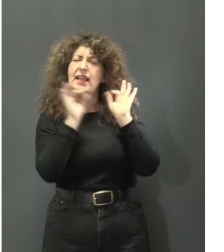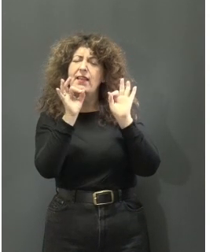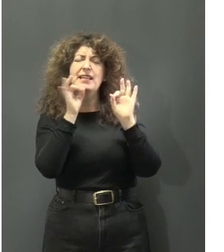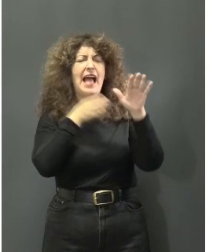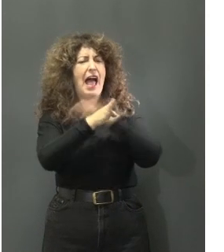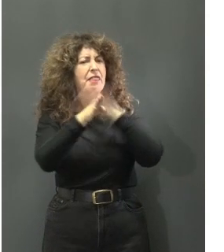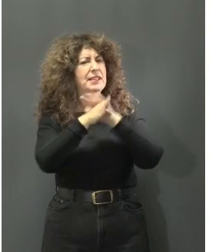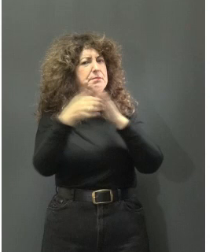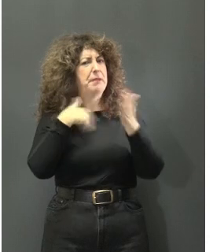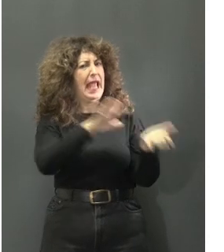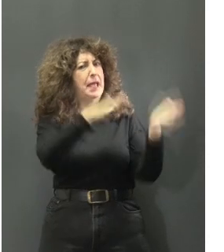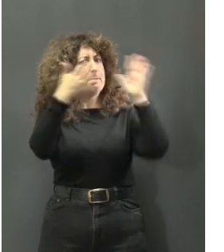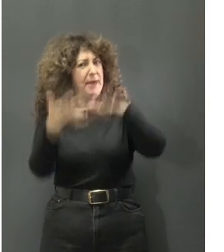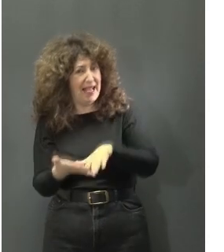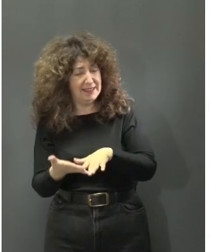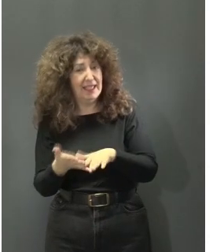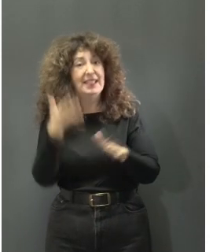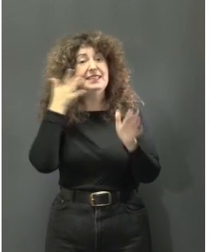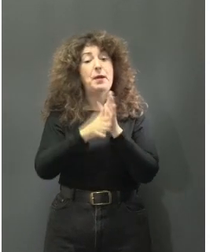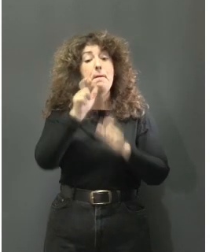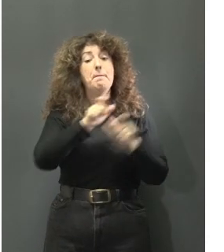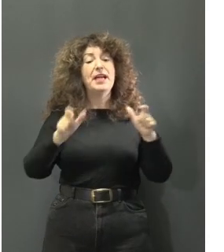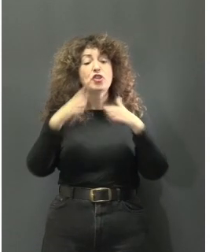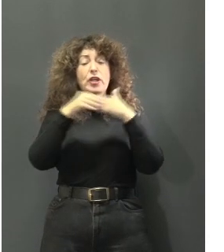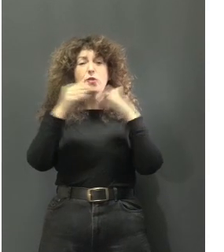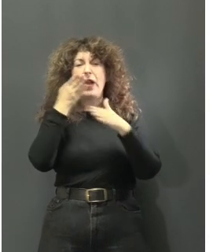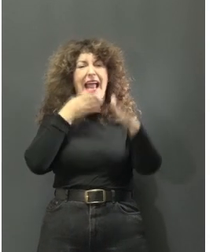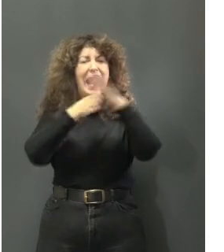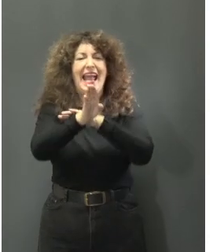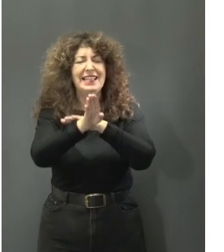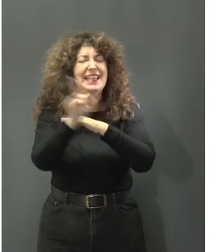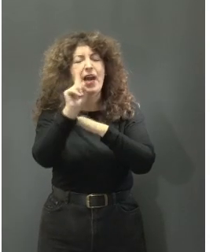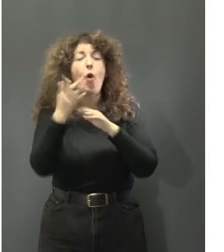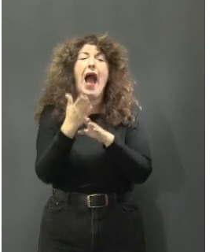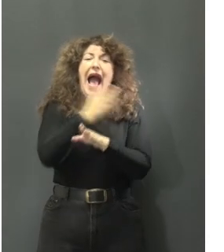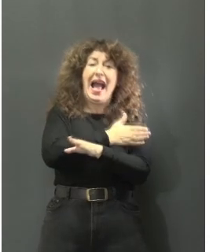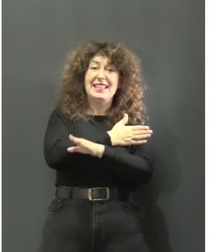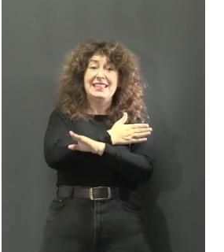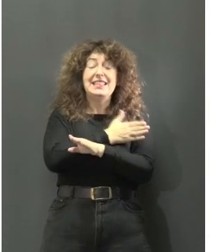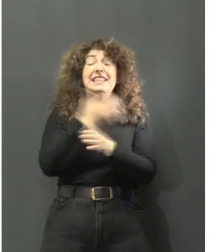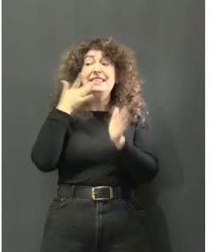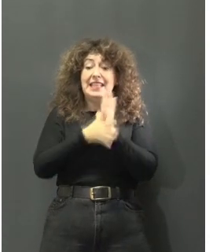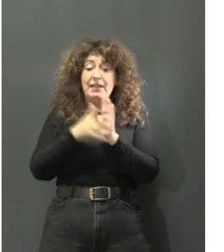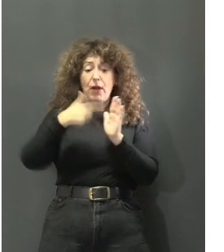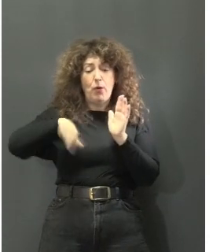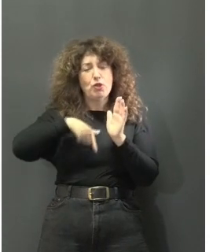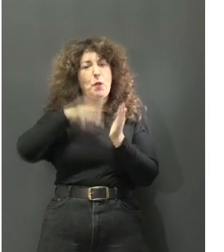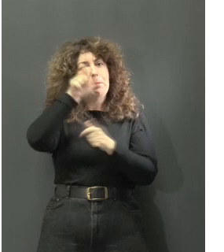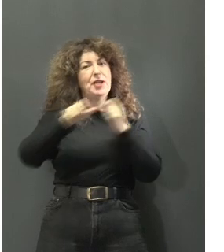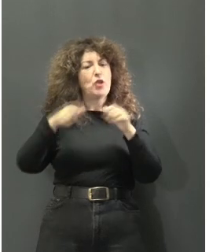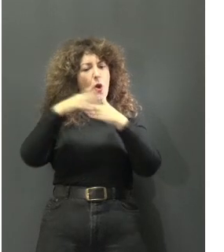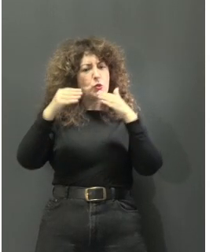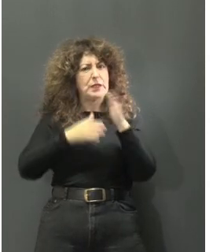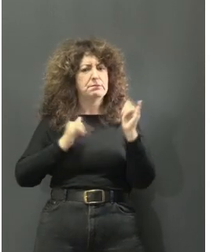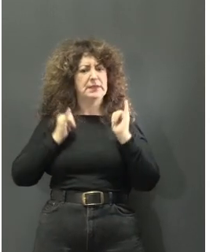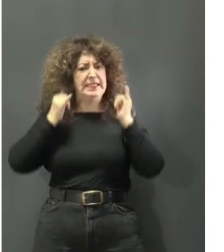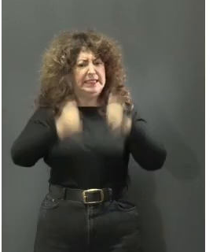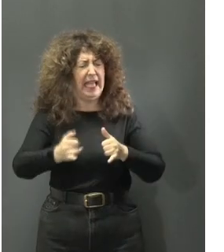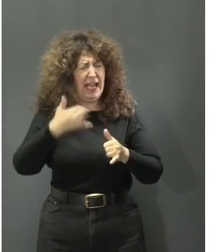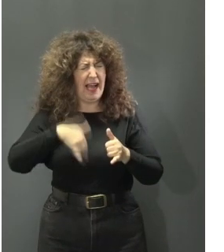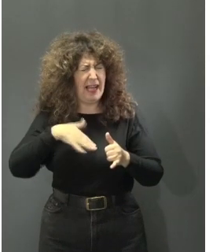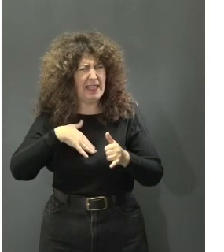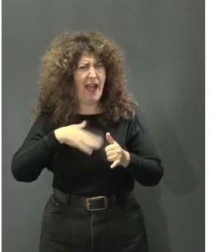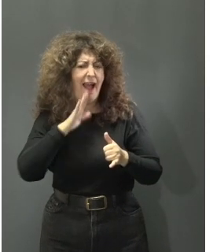accesibilidad antes de que llegaran las personas usuarias. Cuando luego han llegado a las personas usuarias, ¿ha habido que hacer algún cambio? Porque algo que a lo mejor